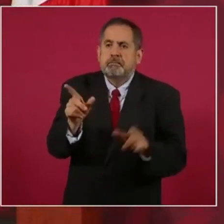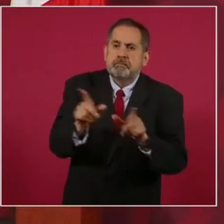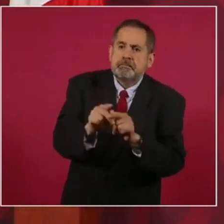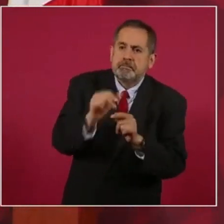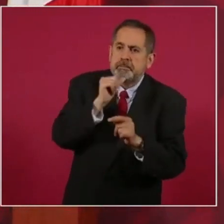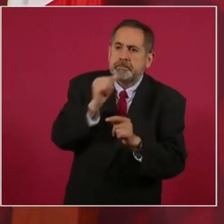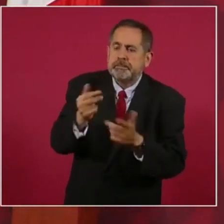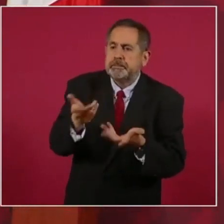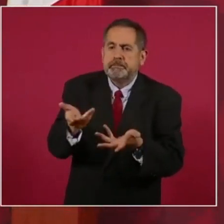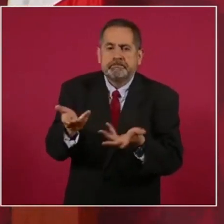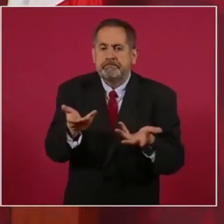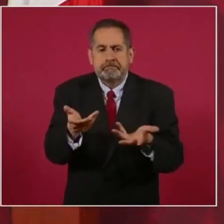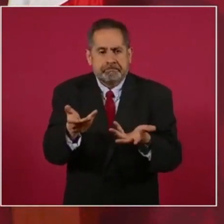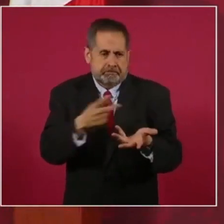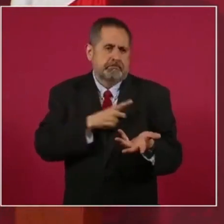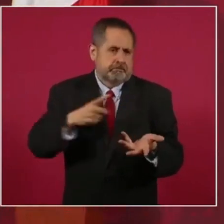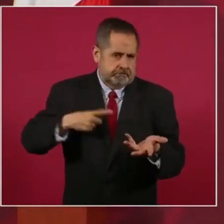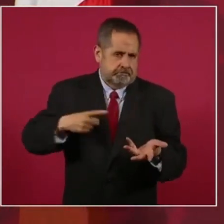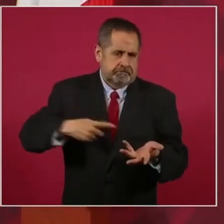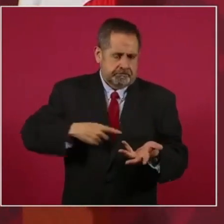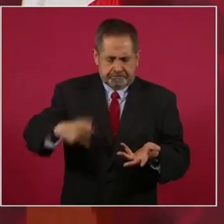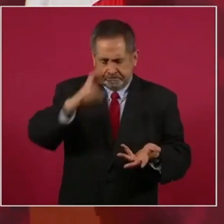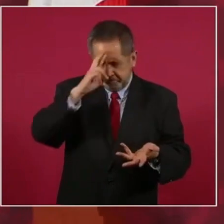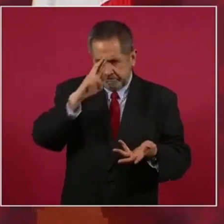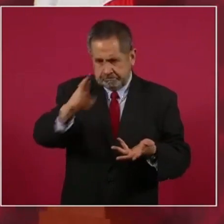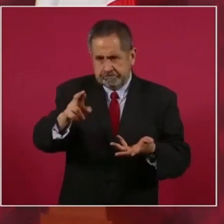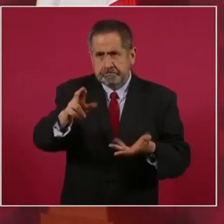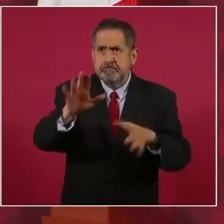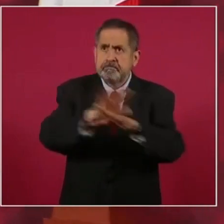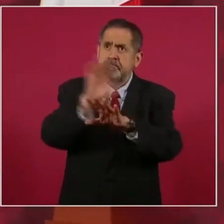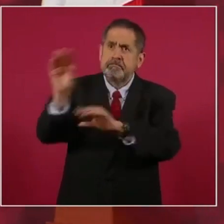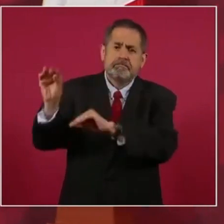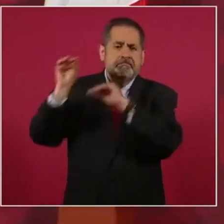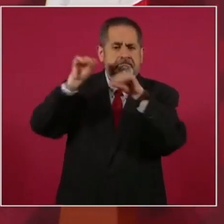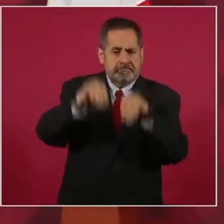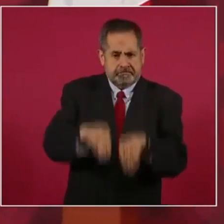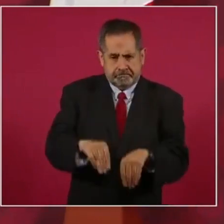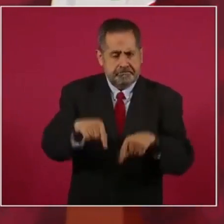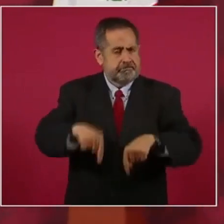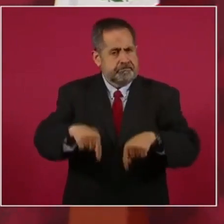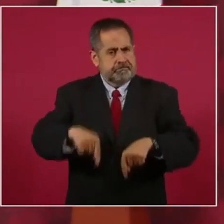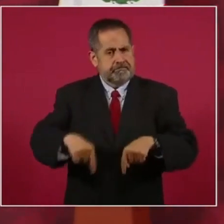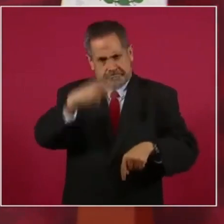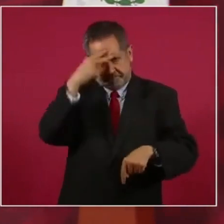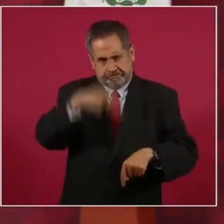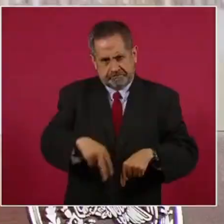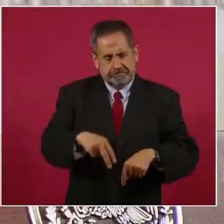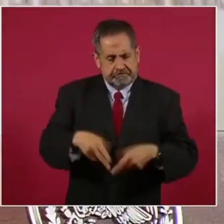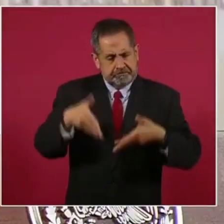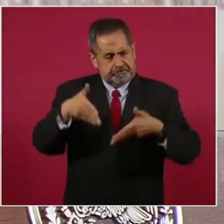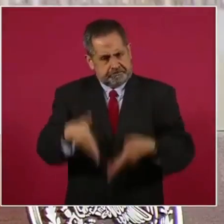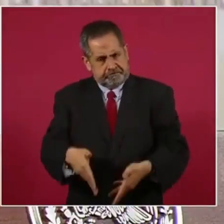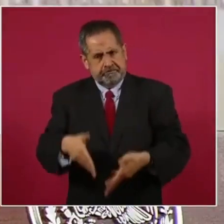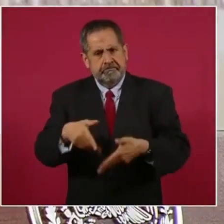merecen ser repatriados sus restos.